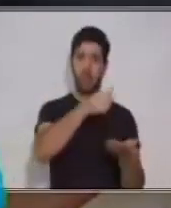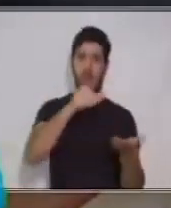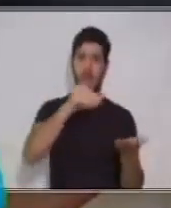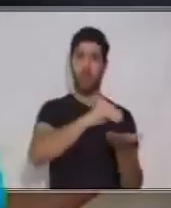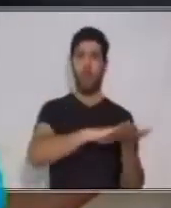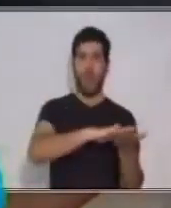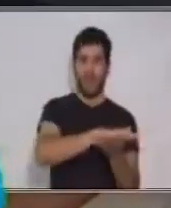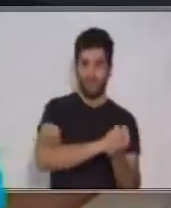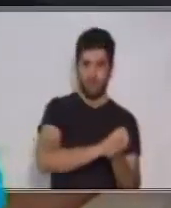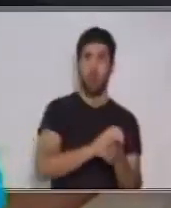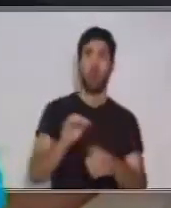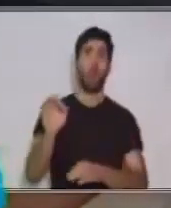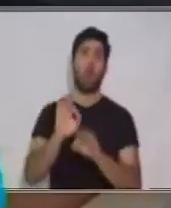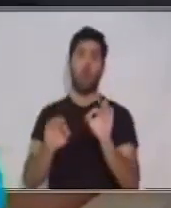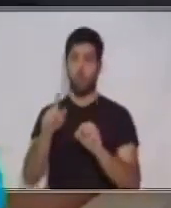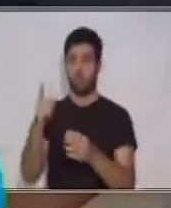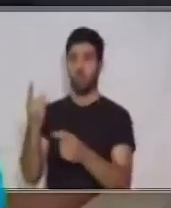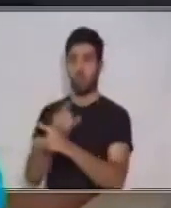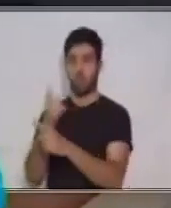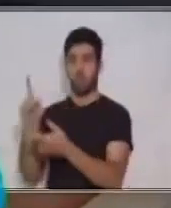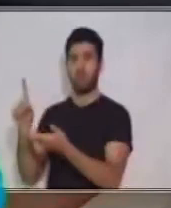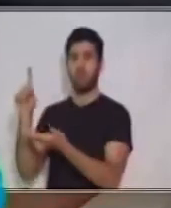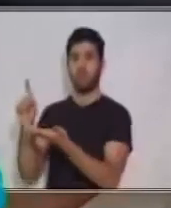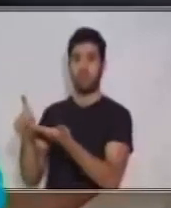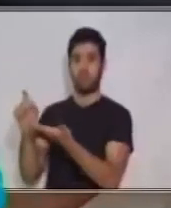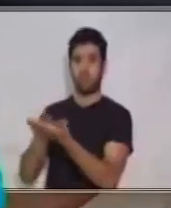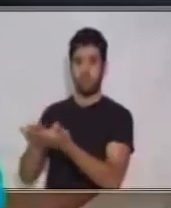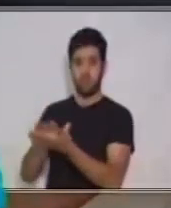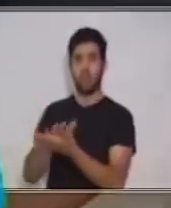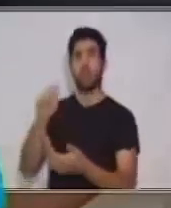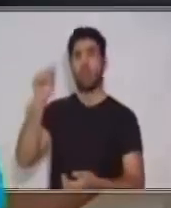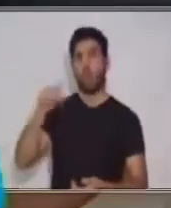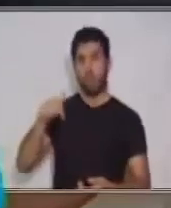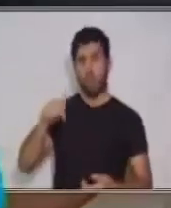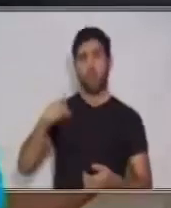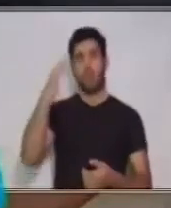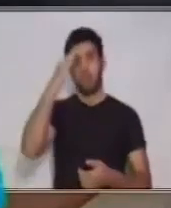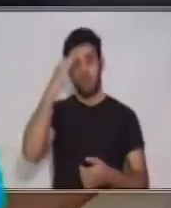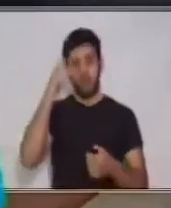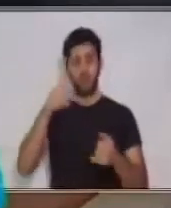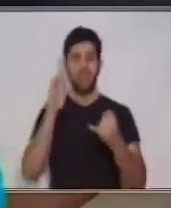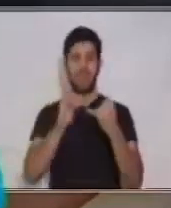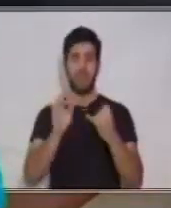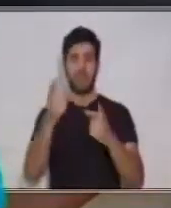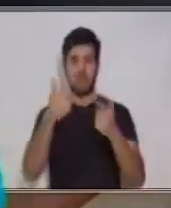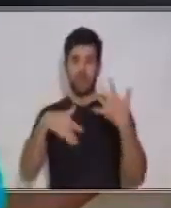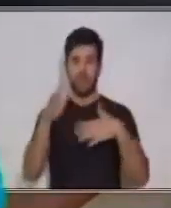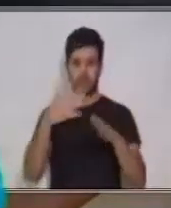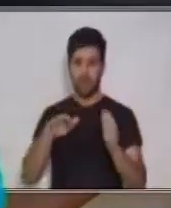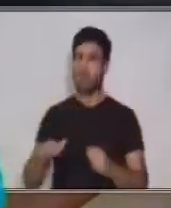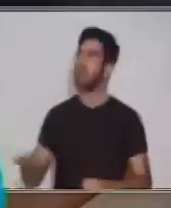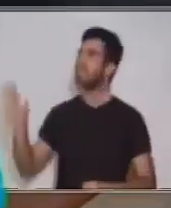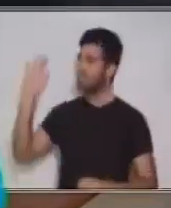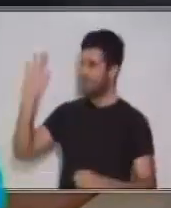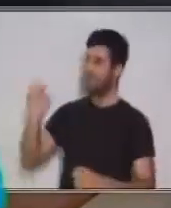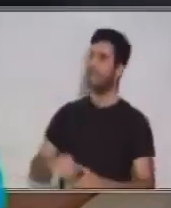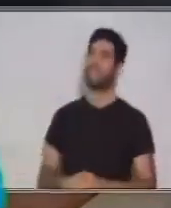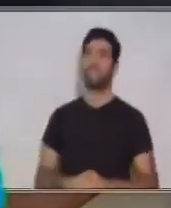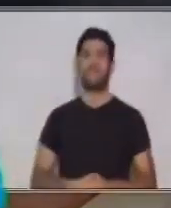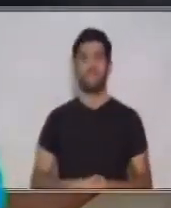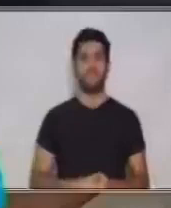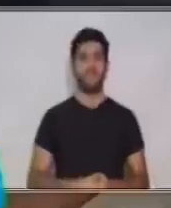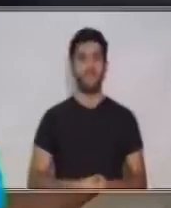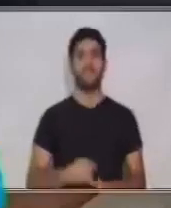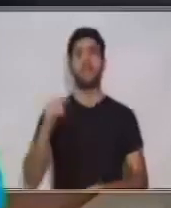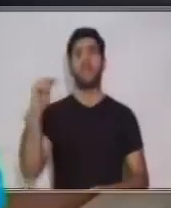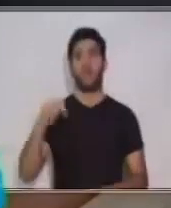manos con agua y con jabón. Eso es importante. El día de hoy, Pablo nos acompaña en lengua de señas. Hola, Pablo.